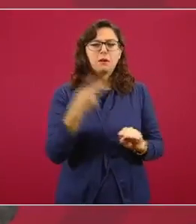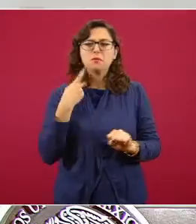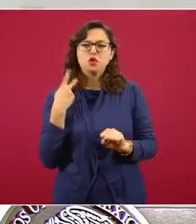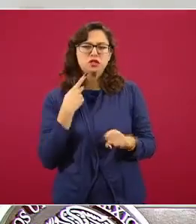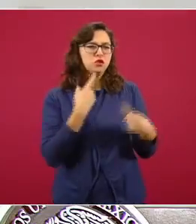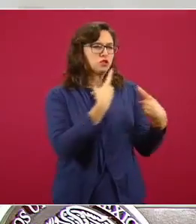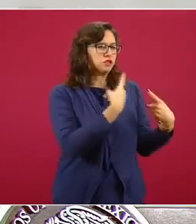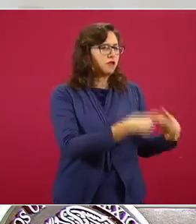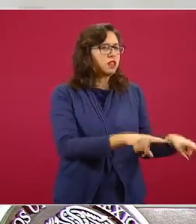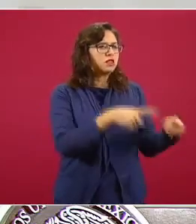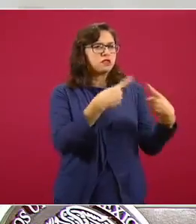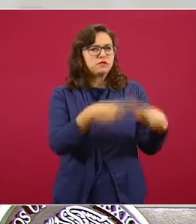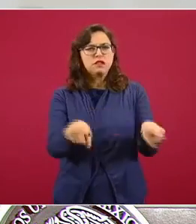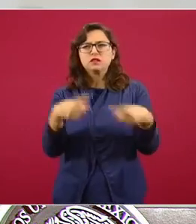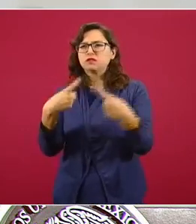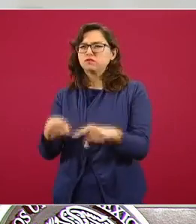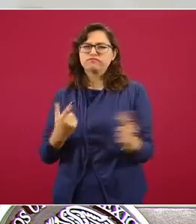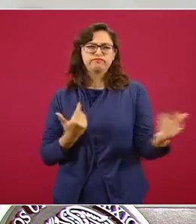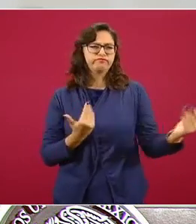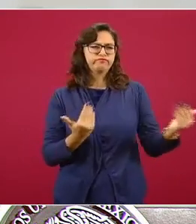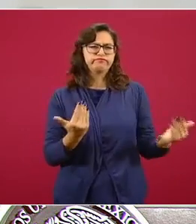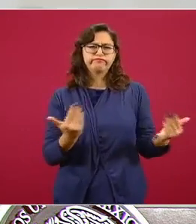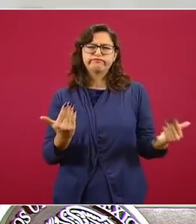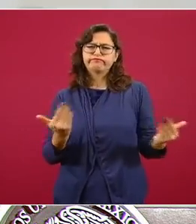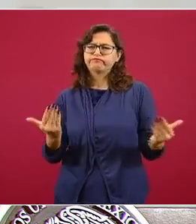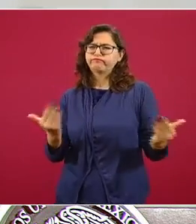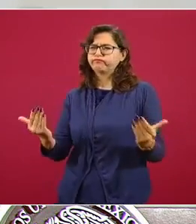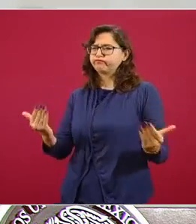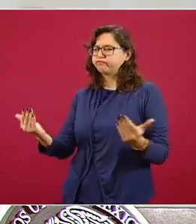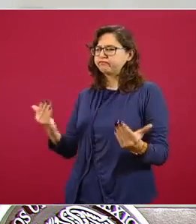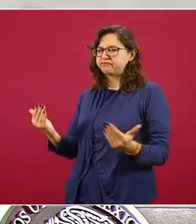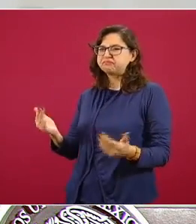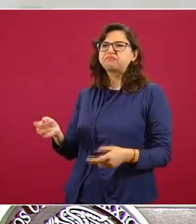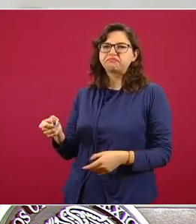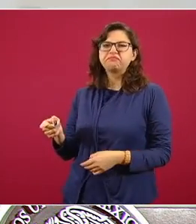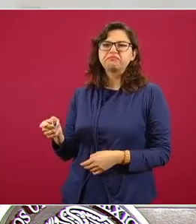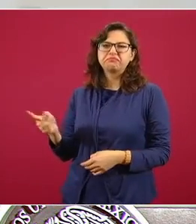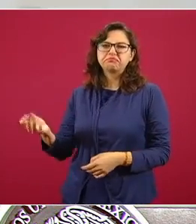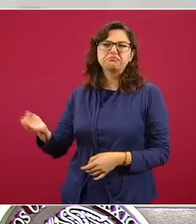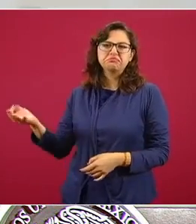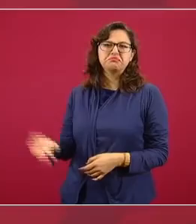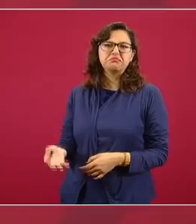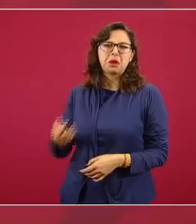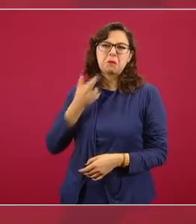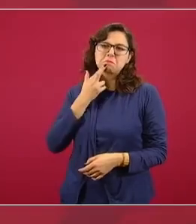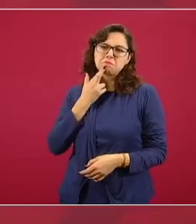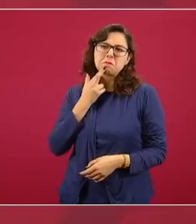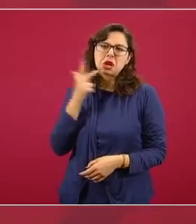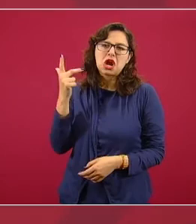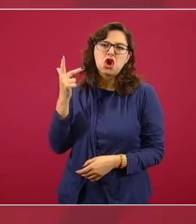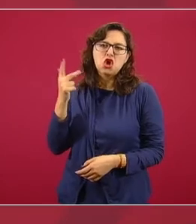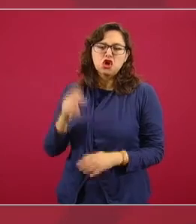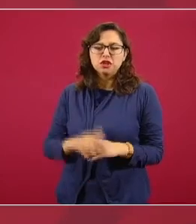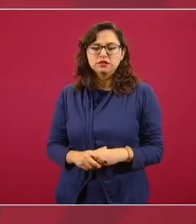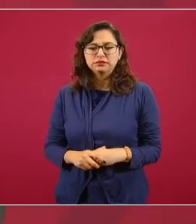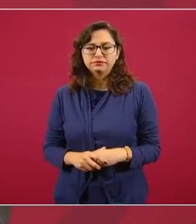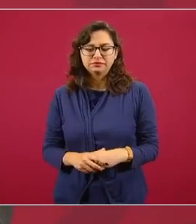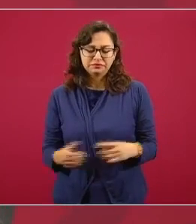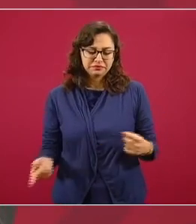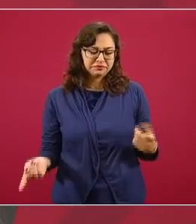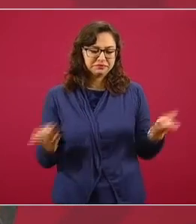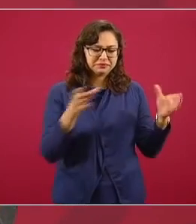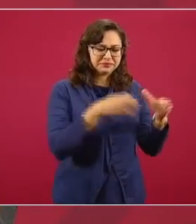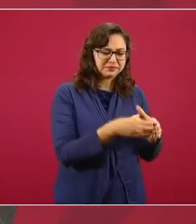sistemas políticos, cuando se analiza qué es la